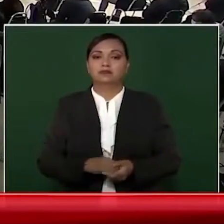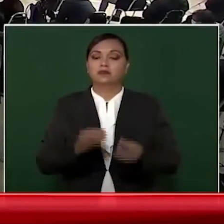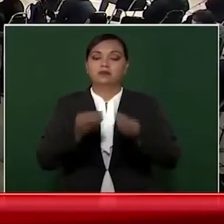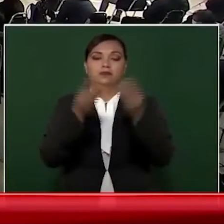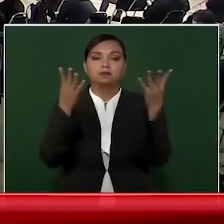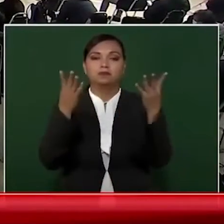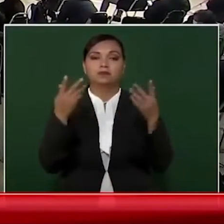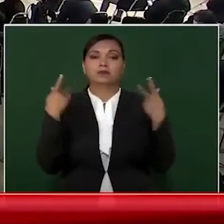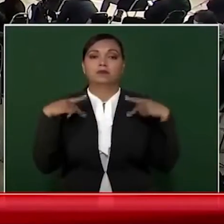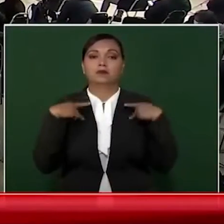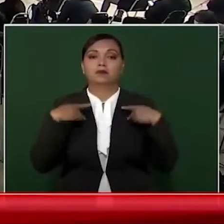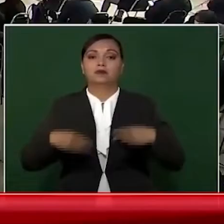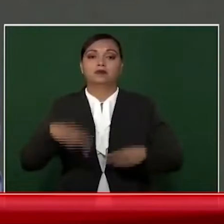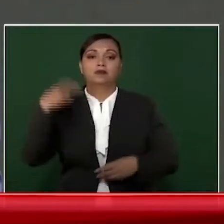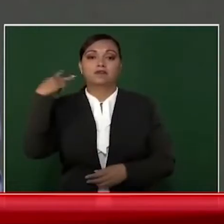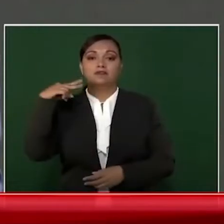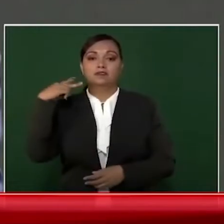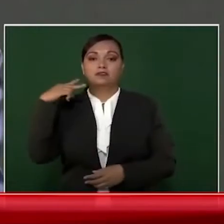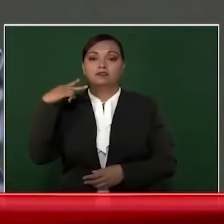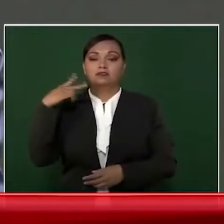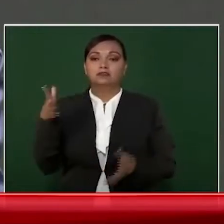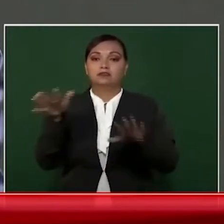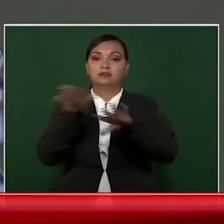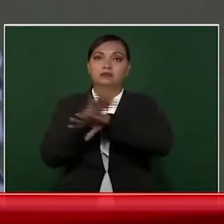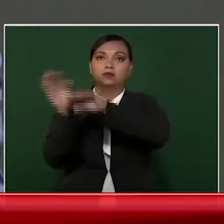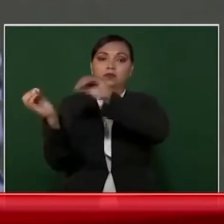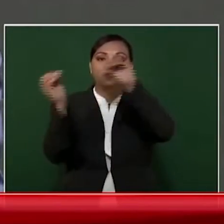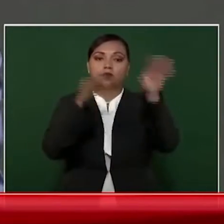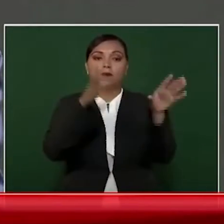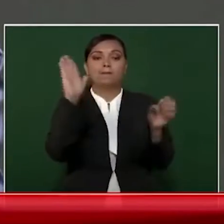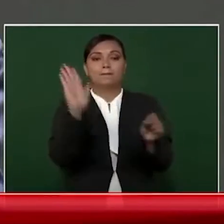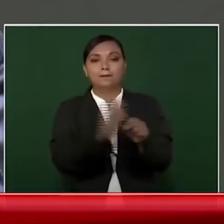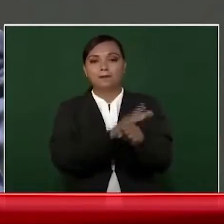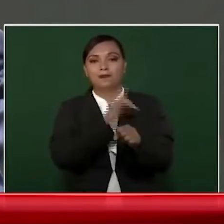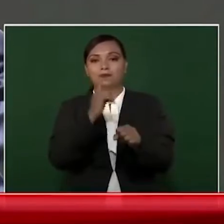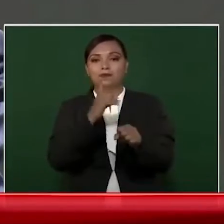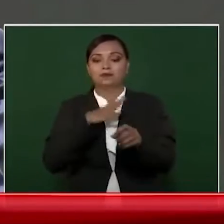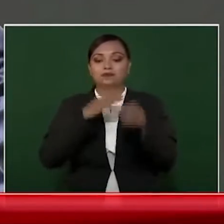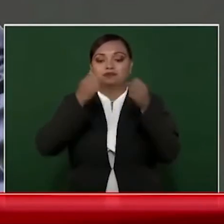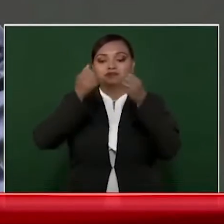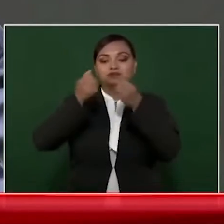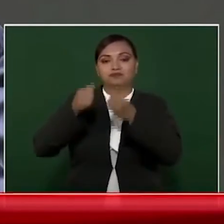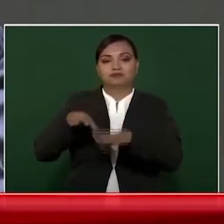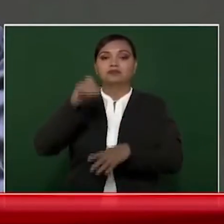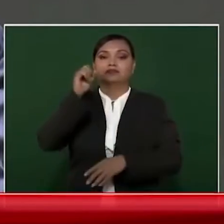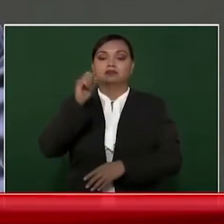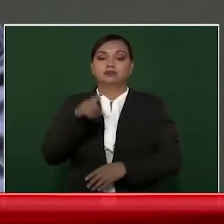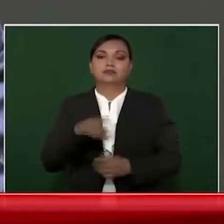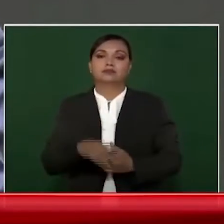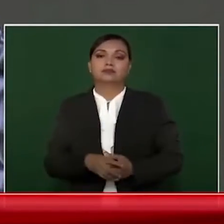muchos veracruzanos, porque se abandonó también